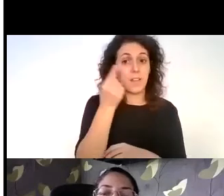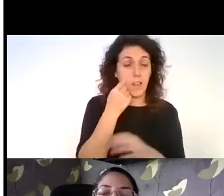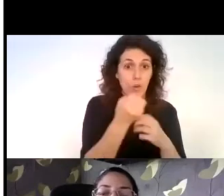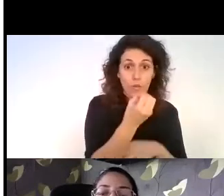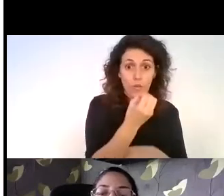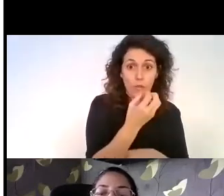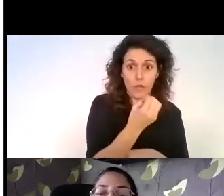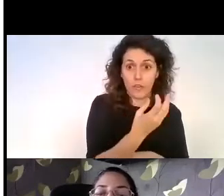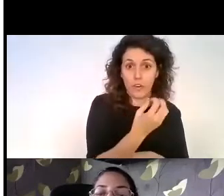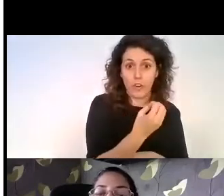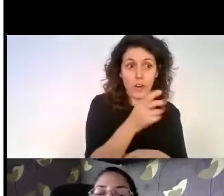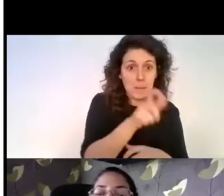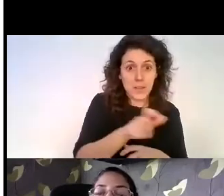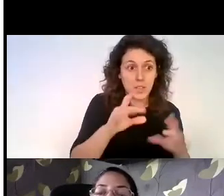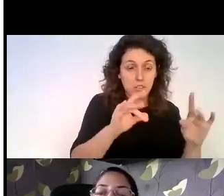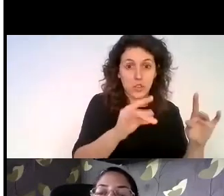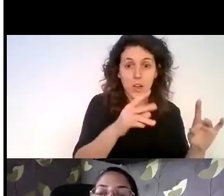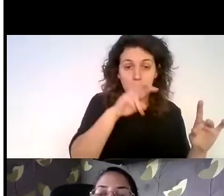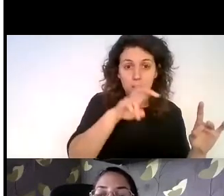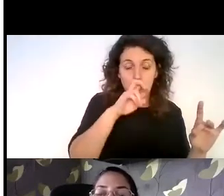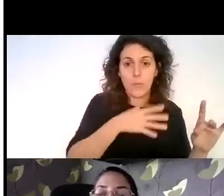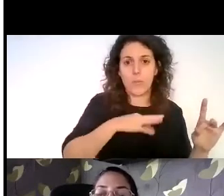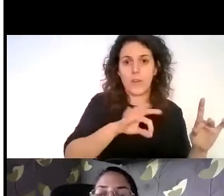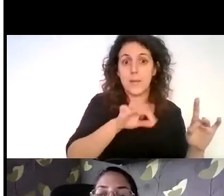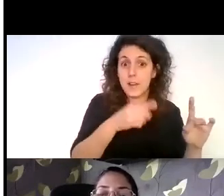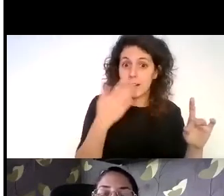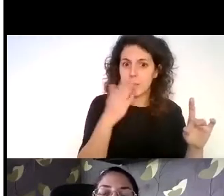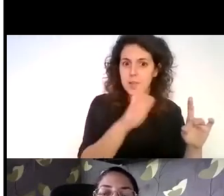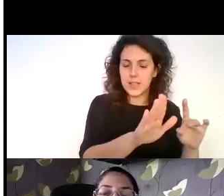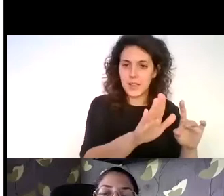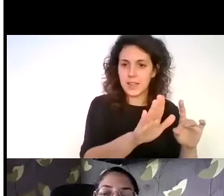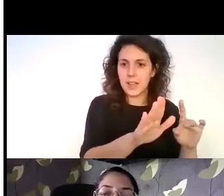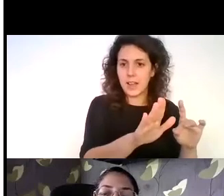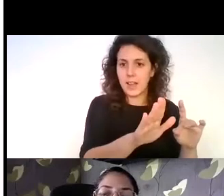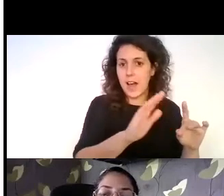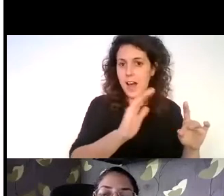que las personas pueden tocar y oler, que no representan ningún peligro para la persona ni para